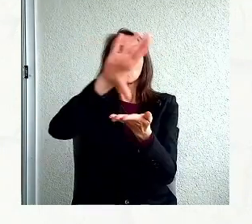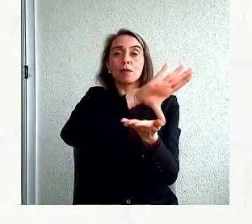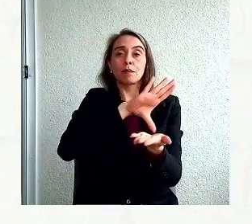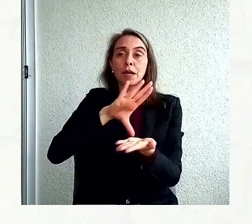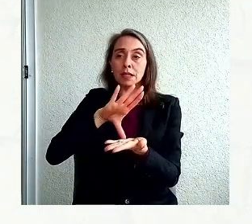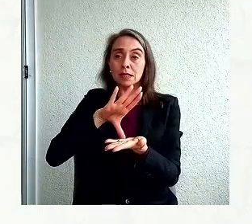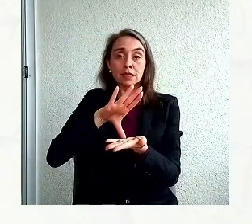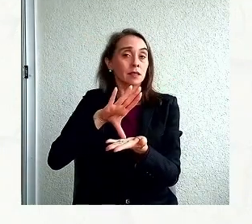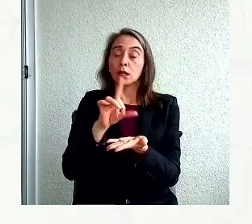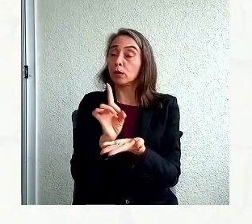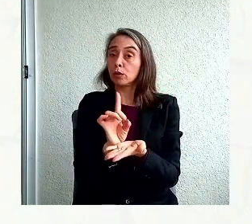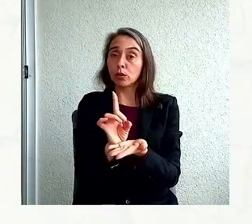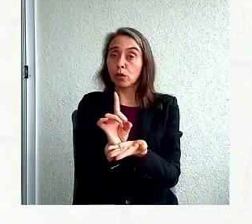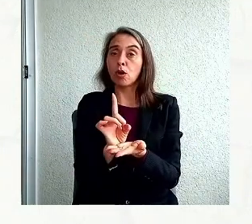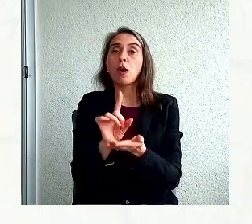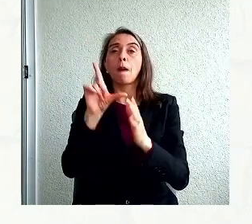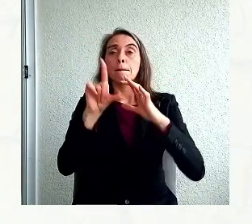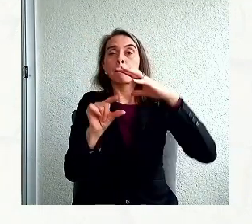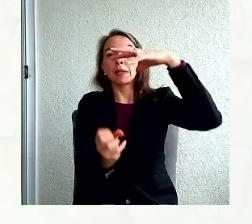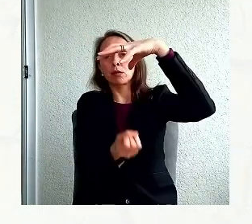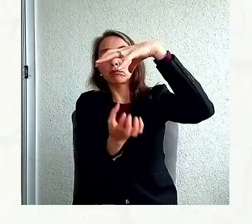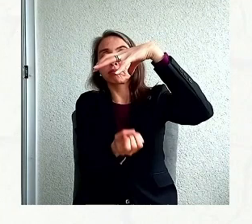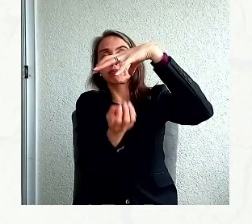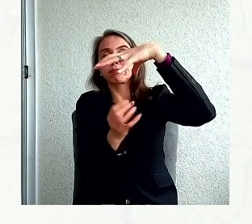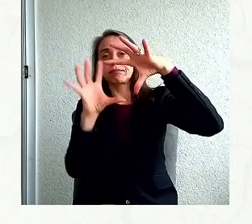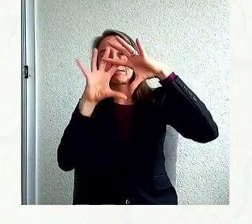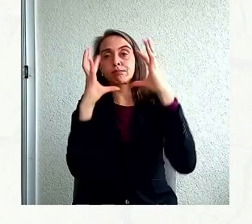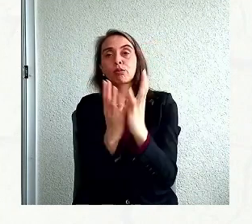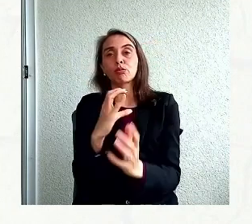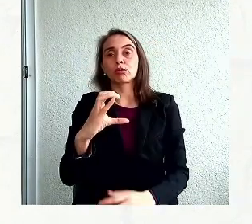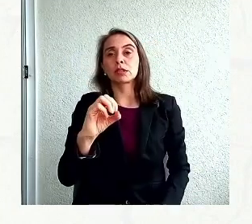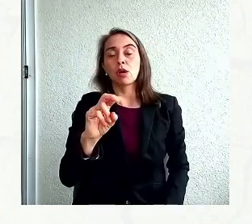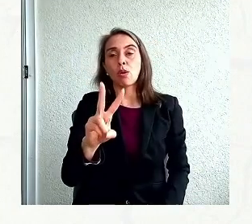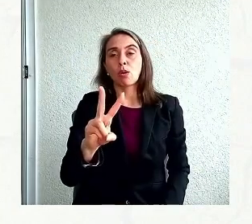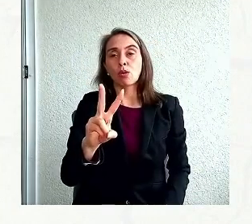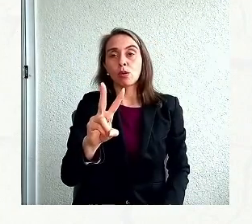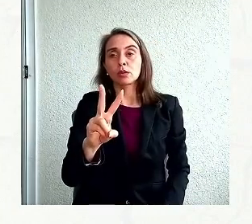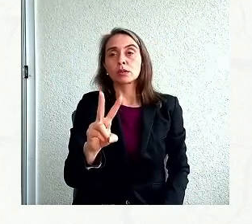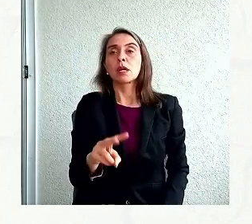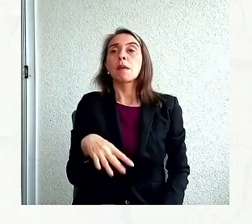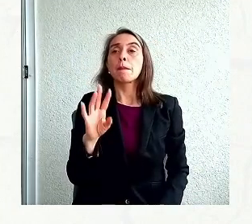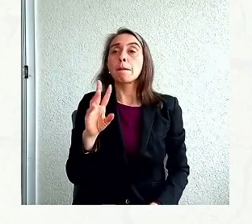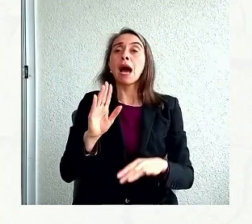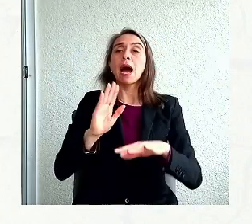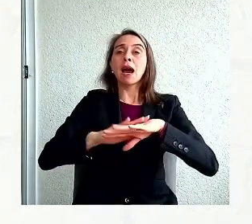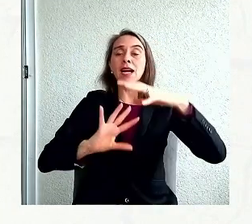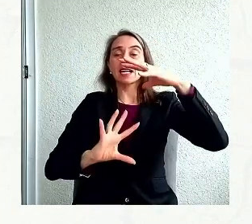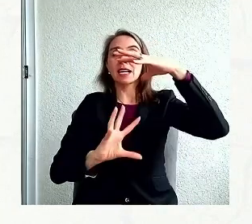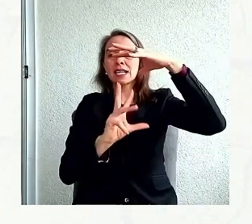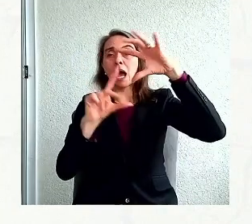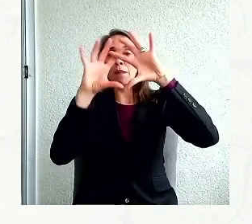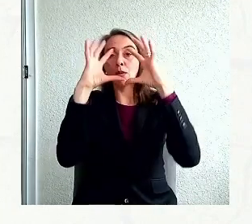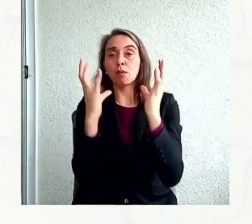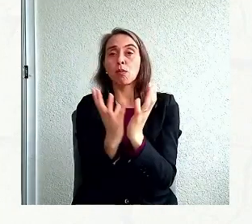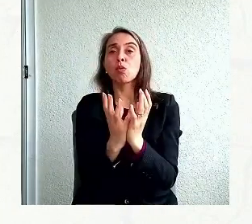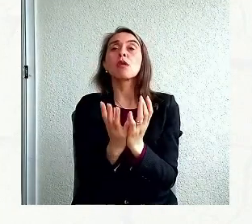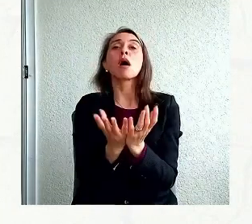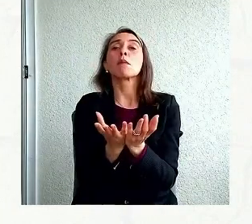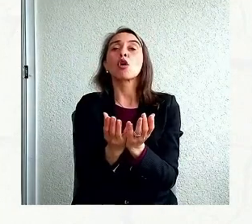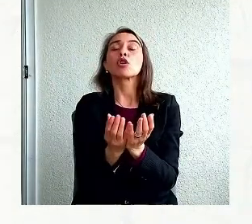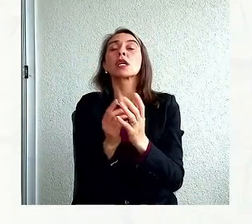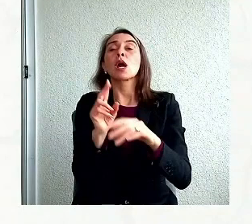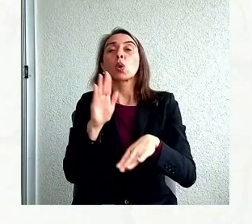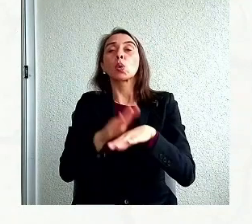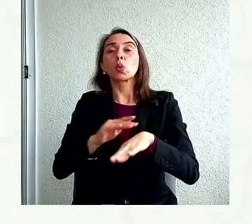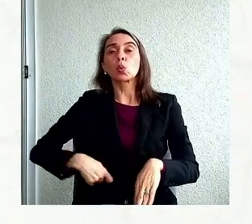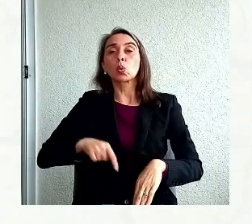Una de los principales drivers del calentamiento climático es el CO2, es el anhídrido carbónico, que se produce por la